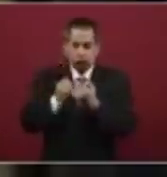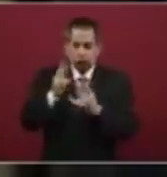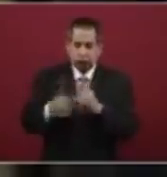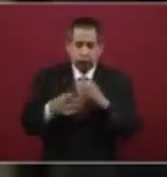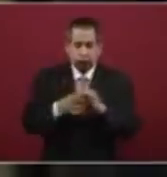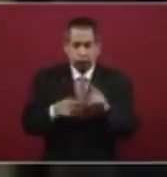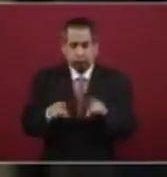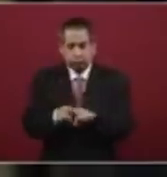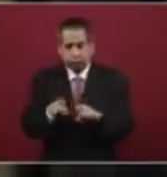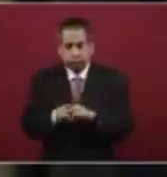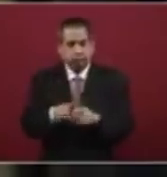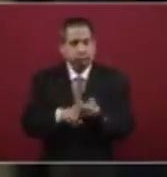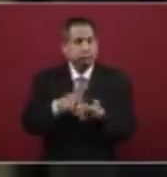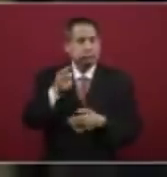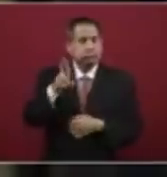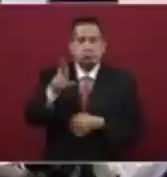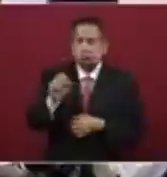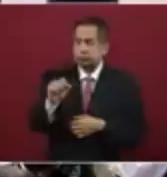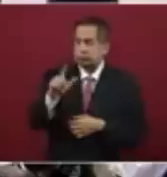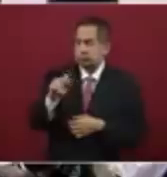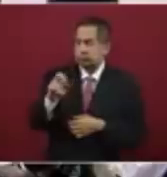persona del doctor Salvador Allende?